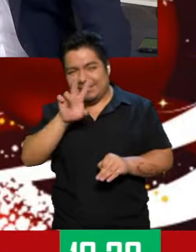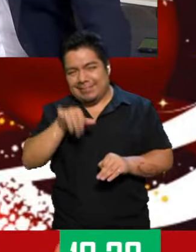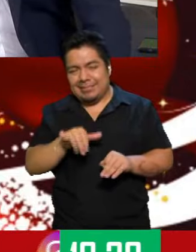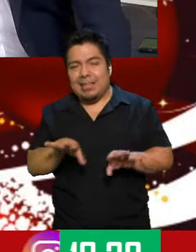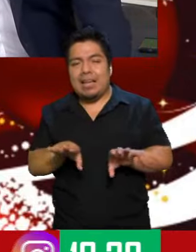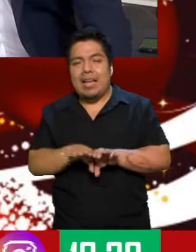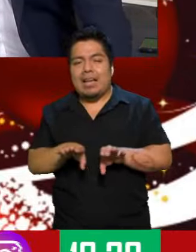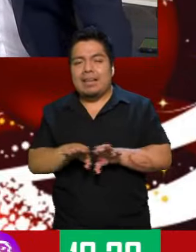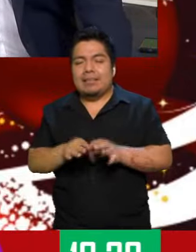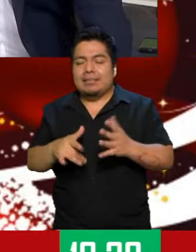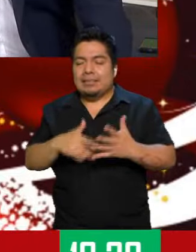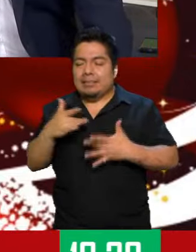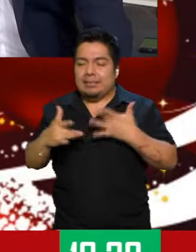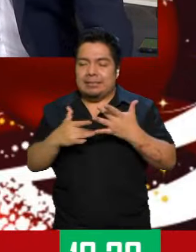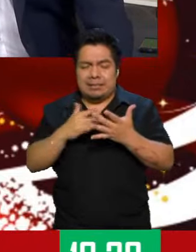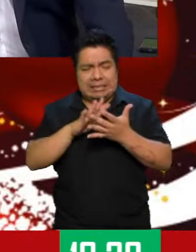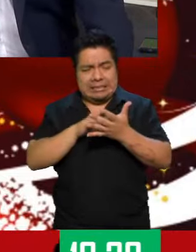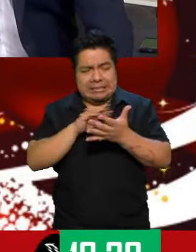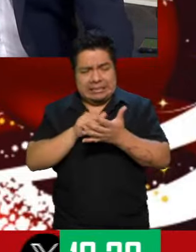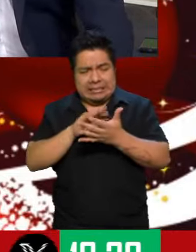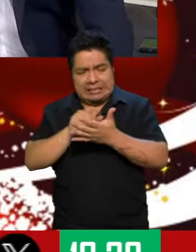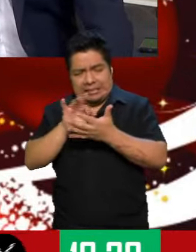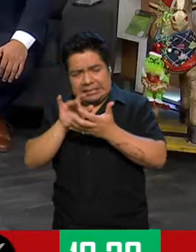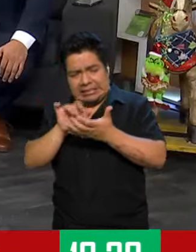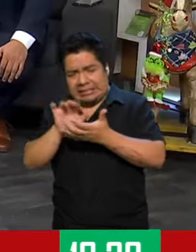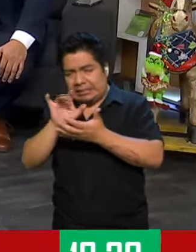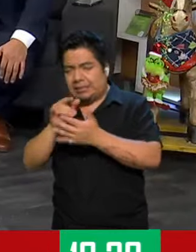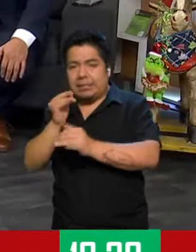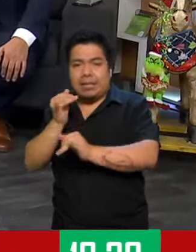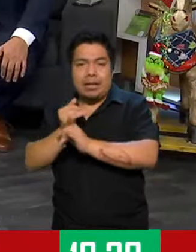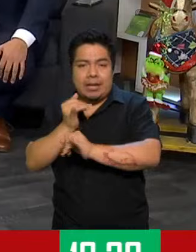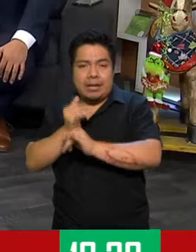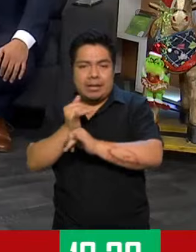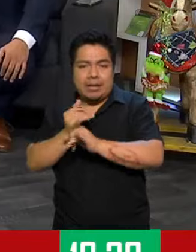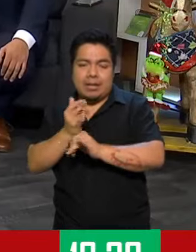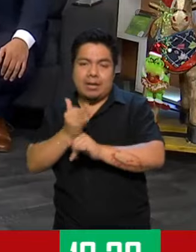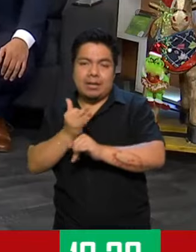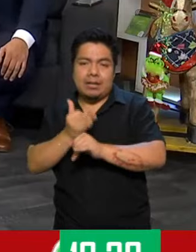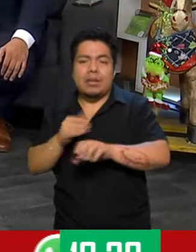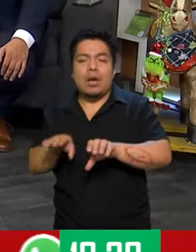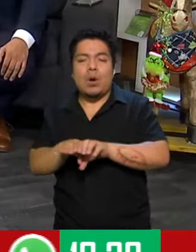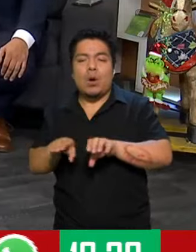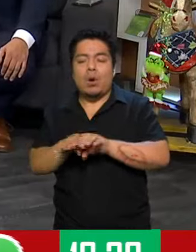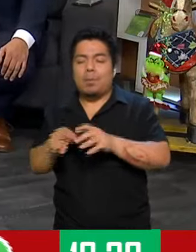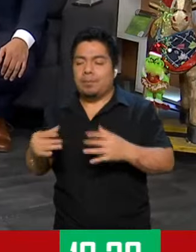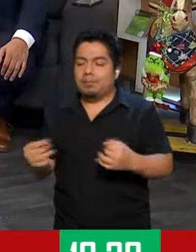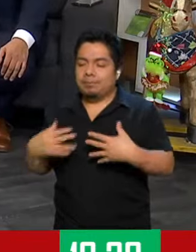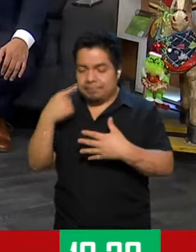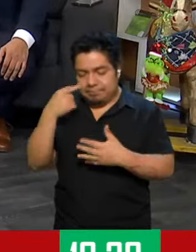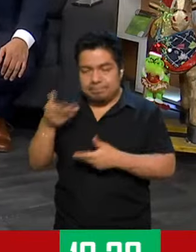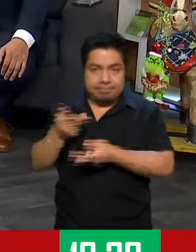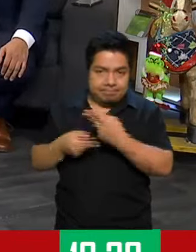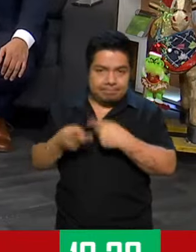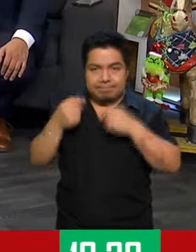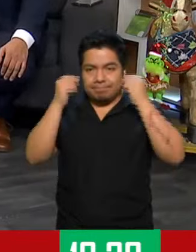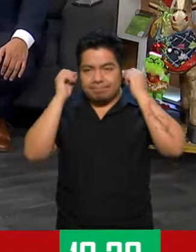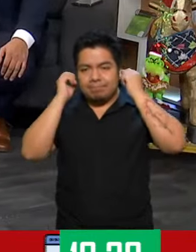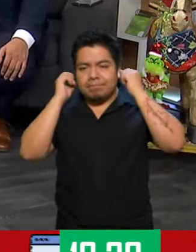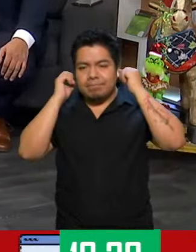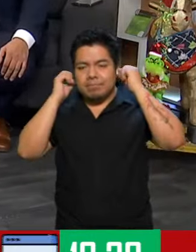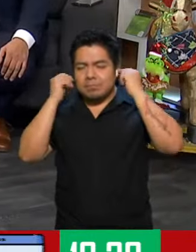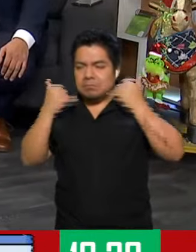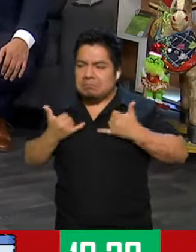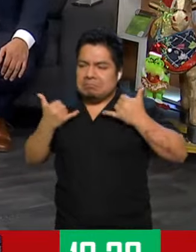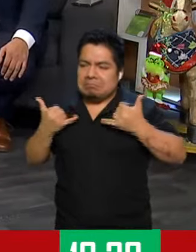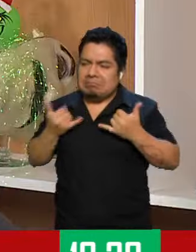¿cómo no morir en un mundo de papel? Ya todo es digital. ¿Cómo claro. te encontraste esto cuando tú llegaste? Porque además está re chavo. ¿Qué